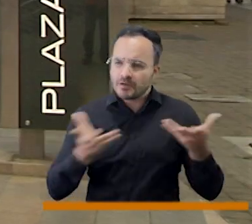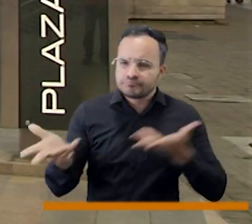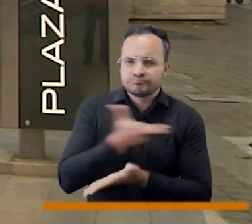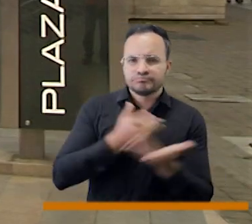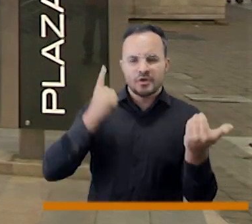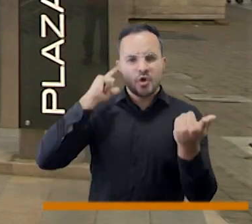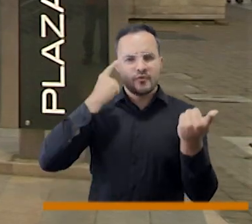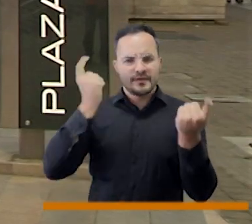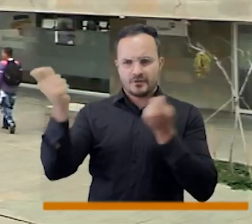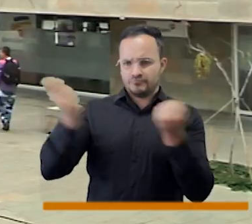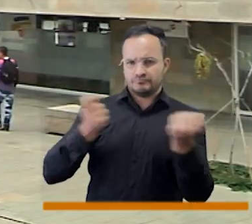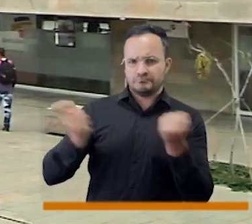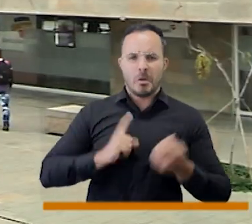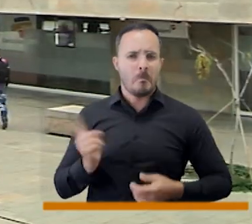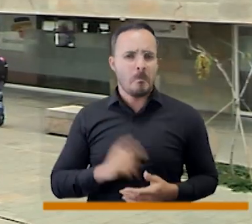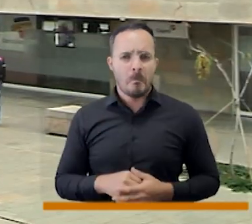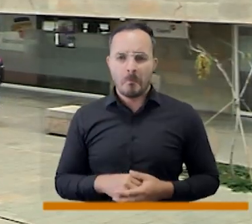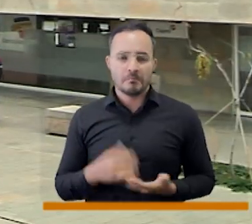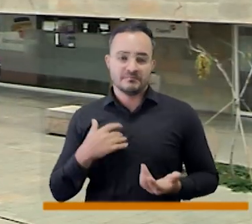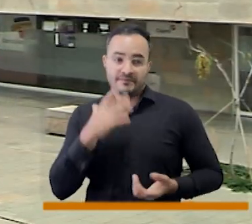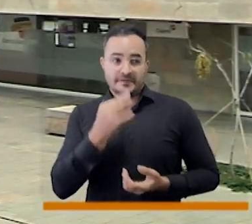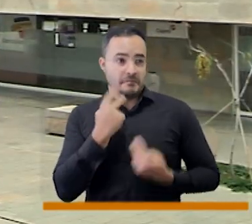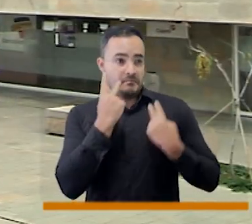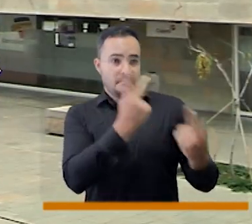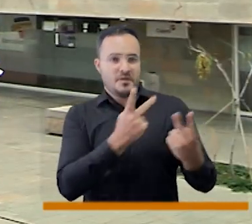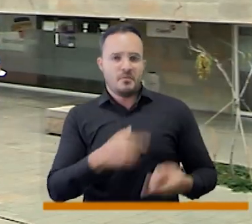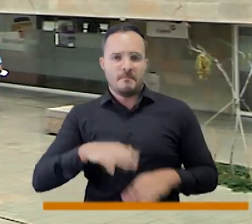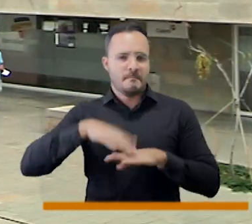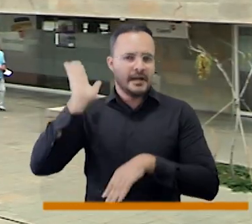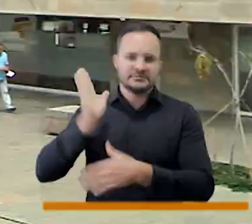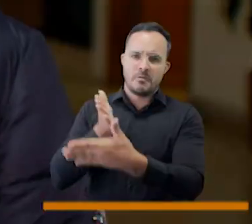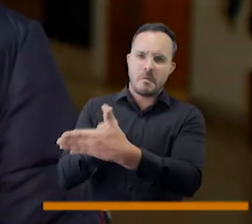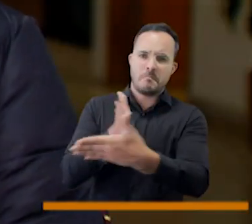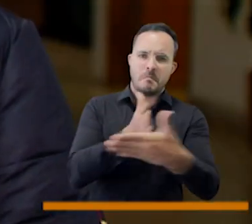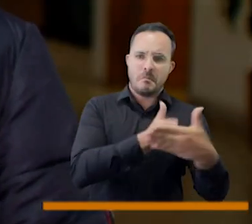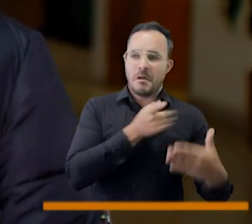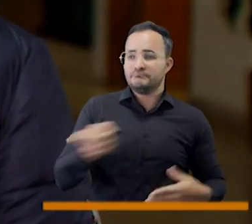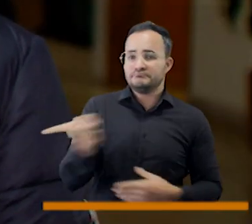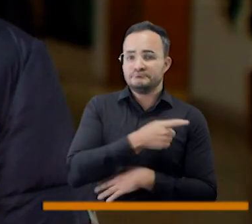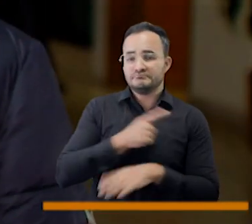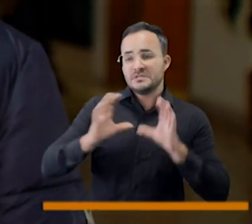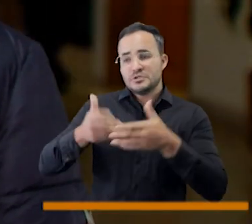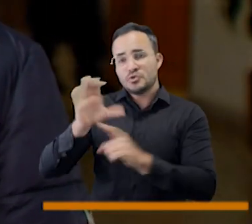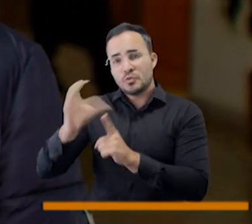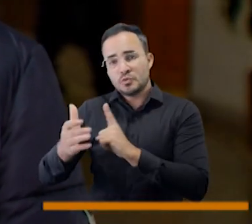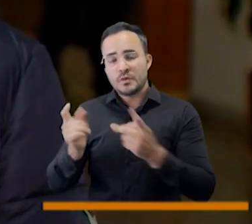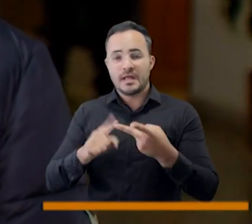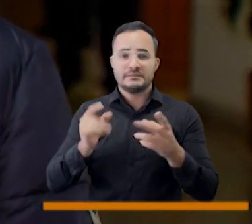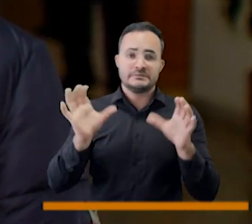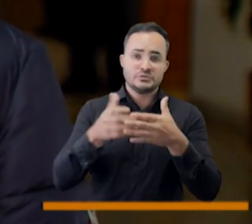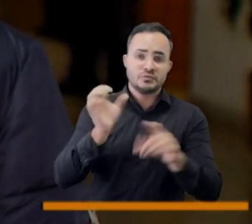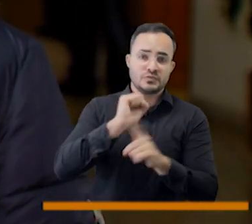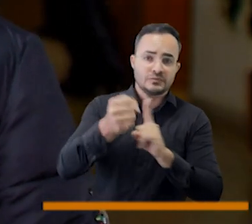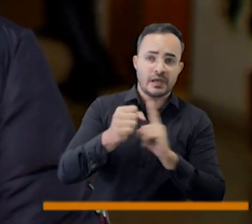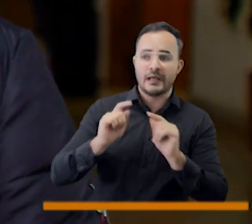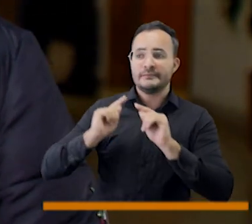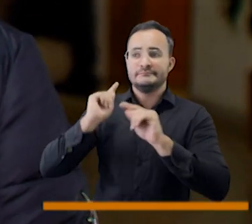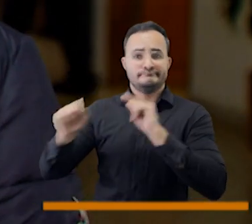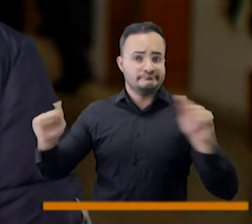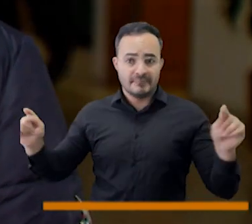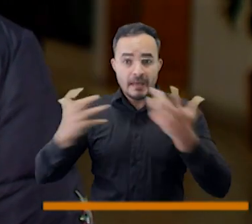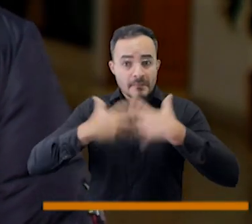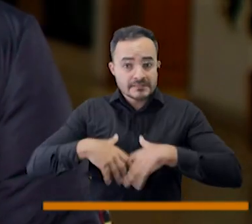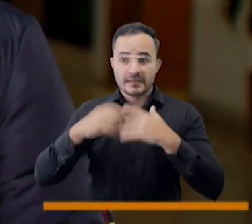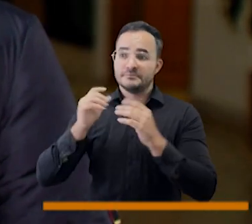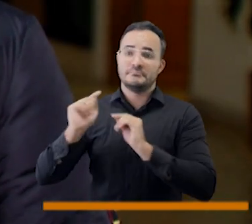consensos en esta administración. Es una administración que se dedicó a atacar a los diferentes sectores culturales,